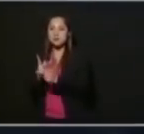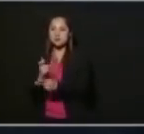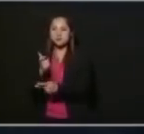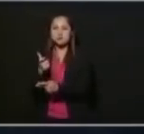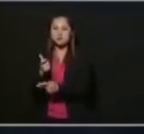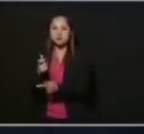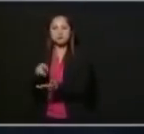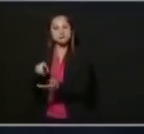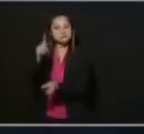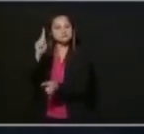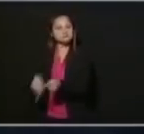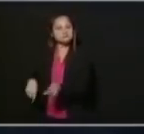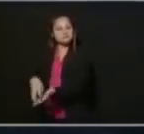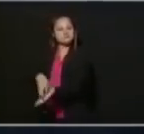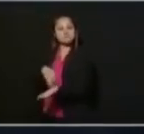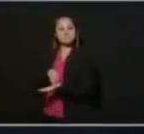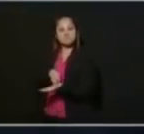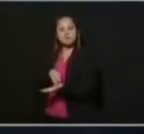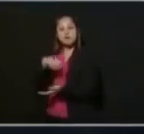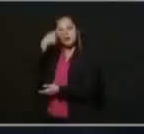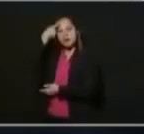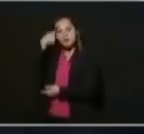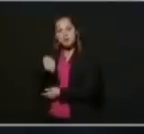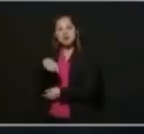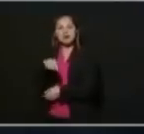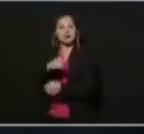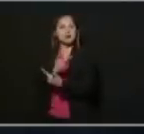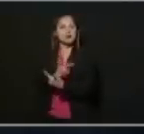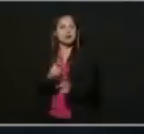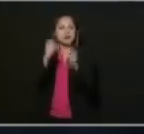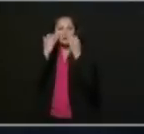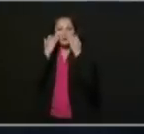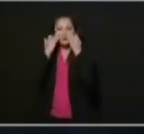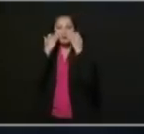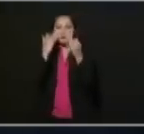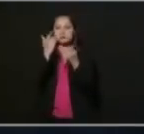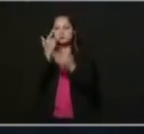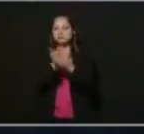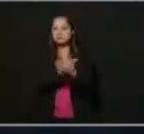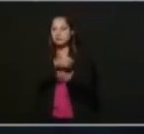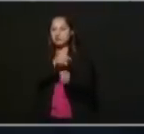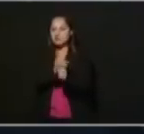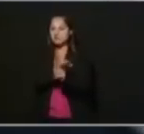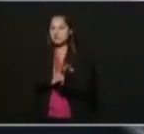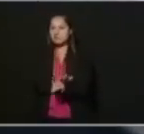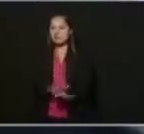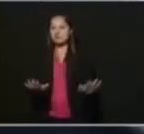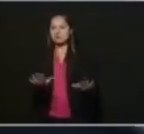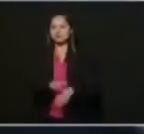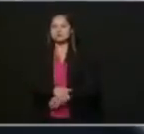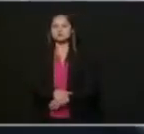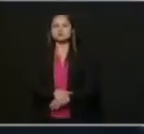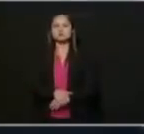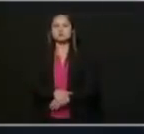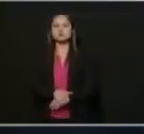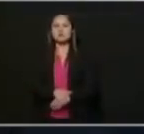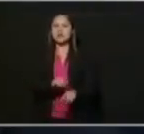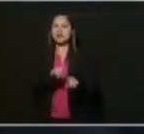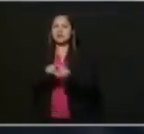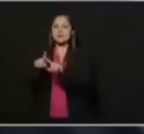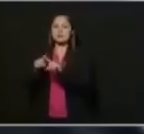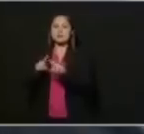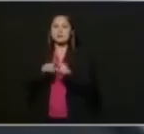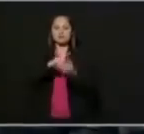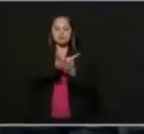la legalidad y la transparencia. Se suprimen todas las estructuras y programas